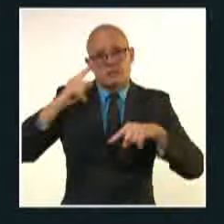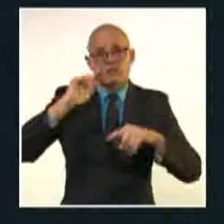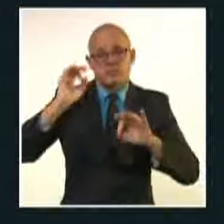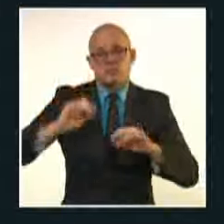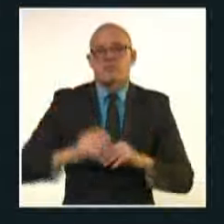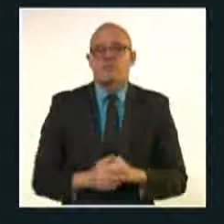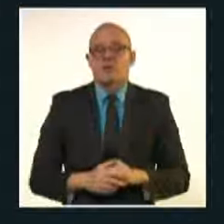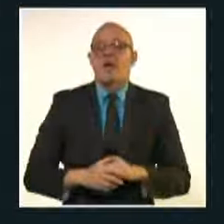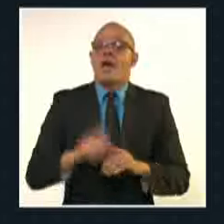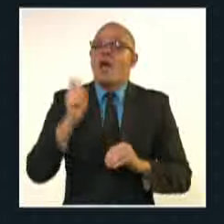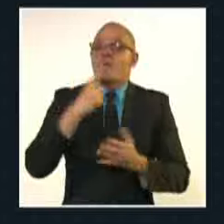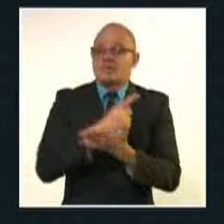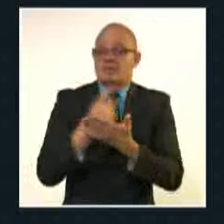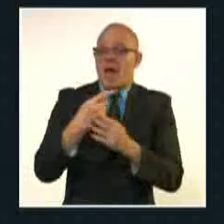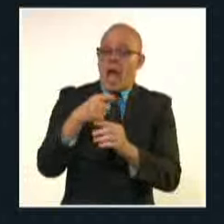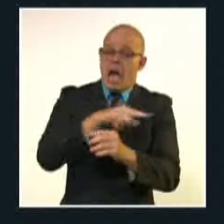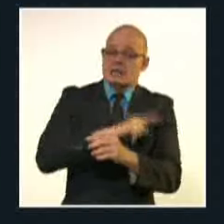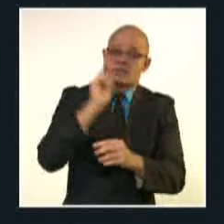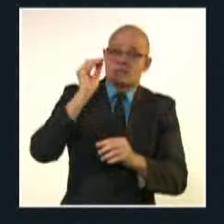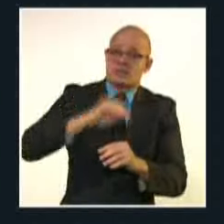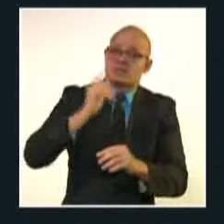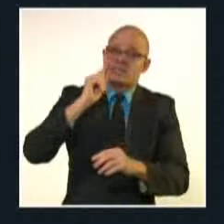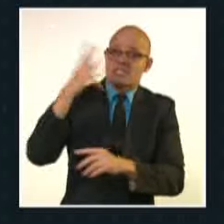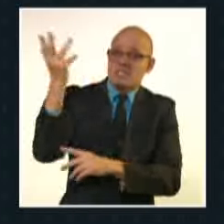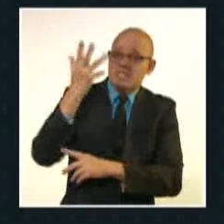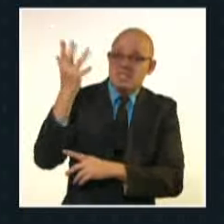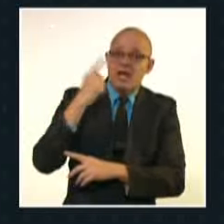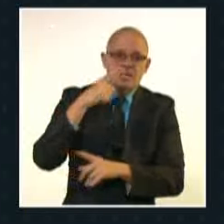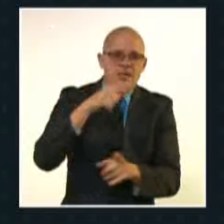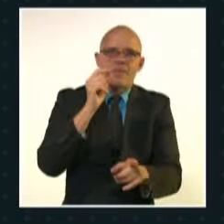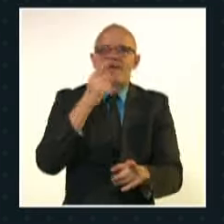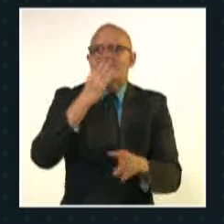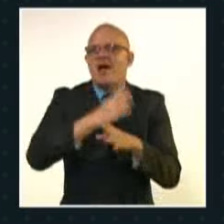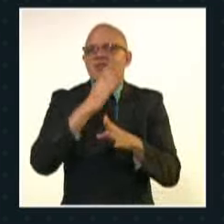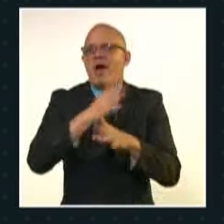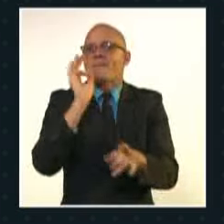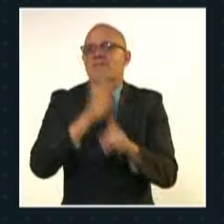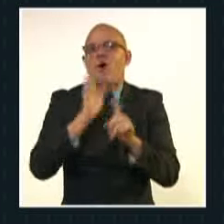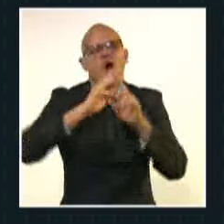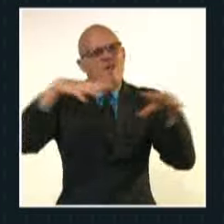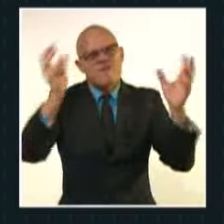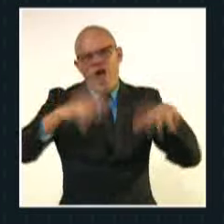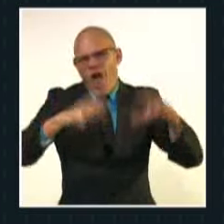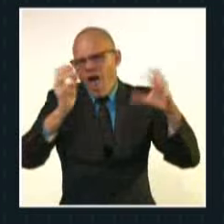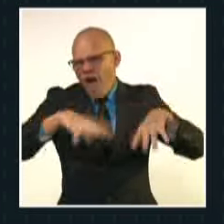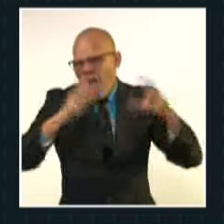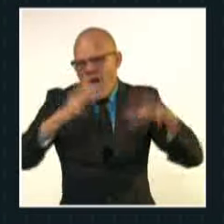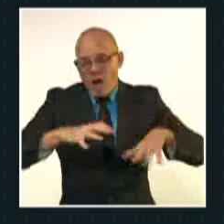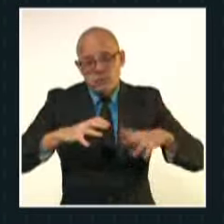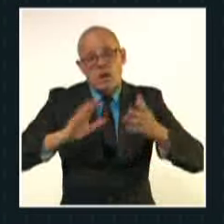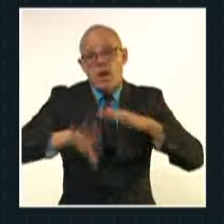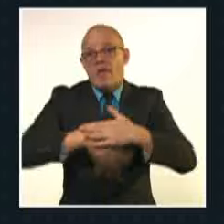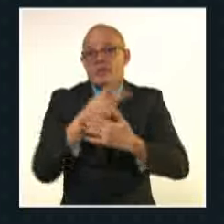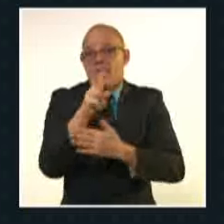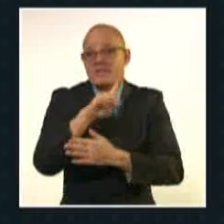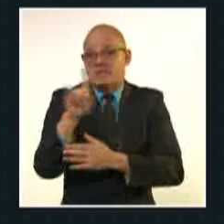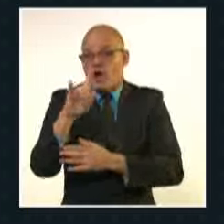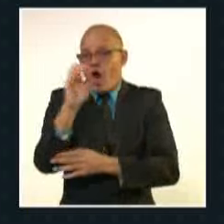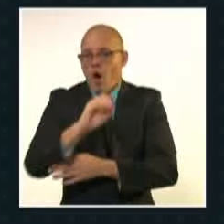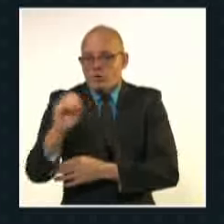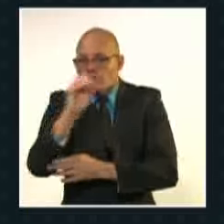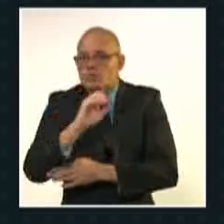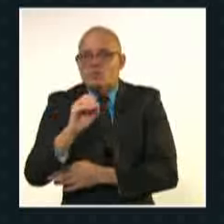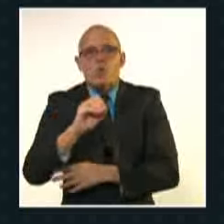ciclón se registraron precipitaciones que favorecieron la saturación progresiva de los suelos. El 29 de octubre ocurrió el